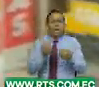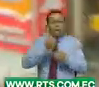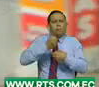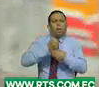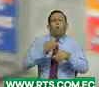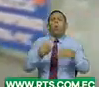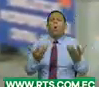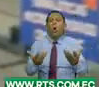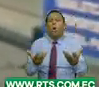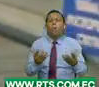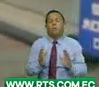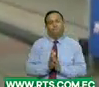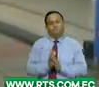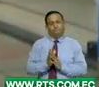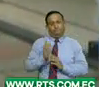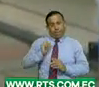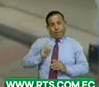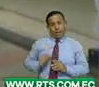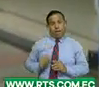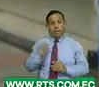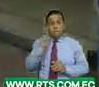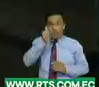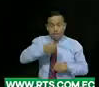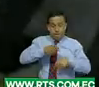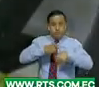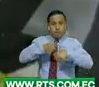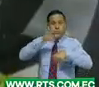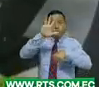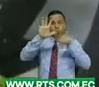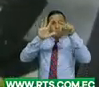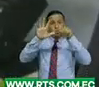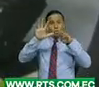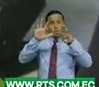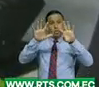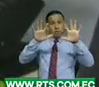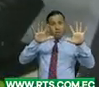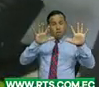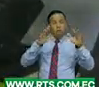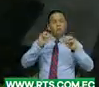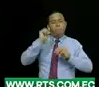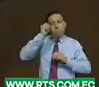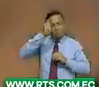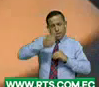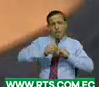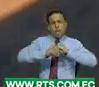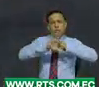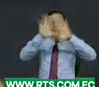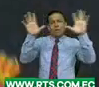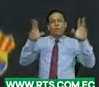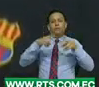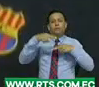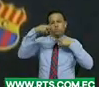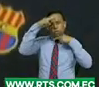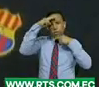en la emisión de las 5 el 45 de la mañana de este martes en el despertar de la noticia